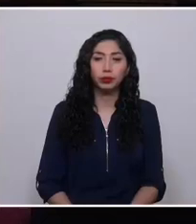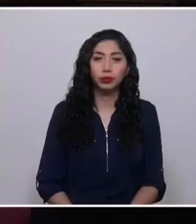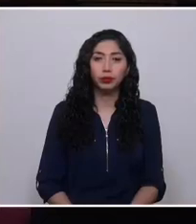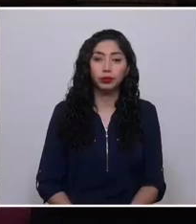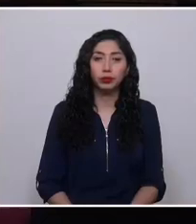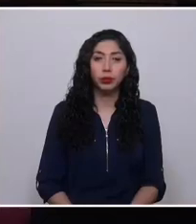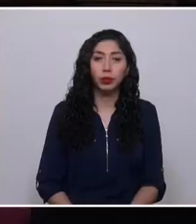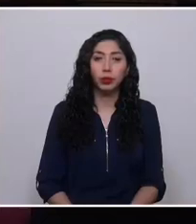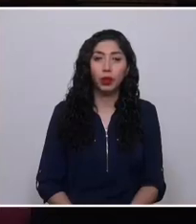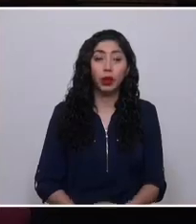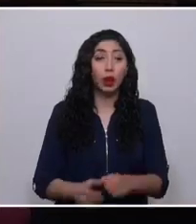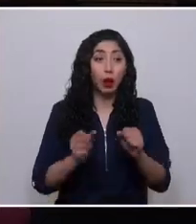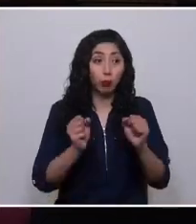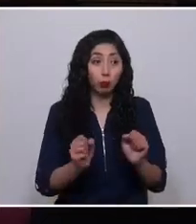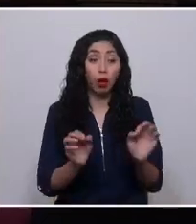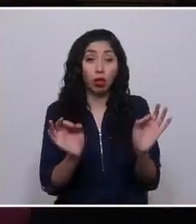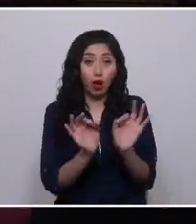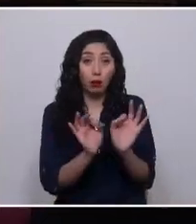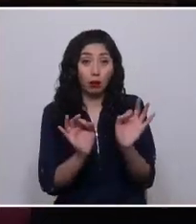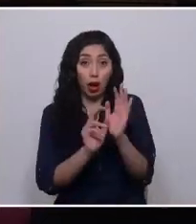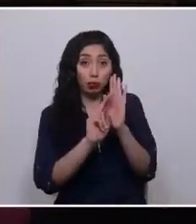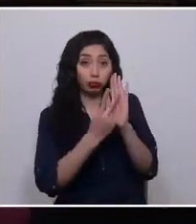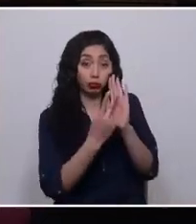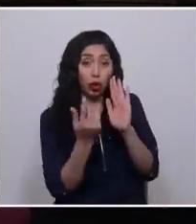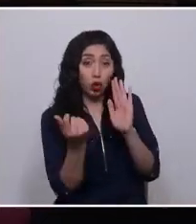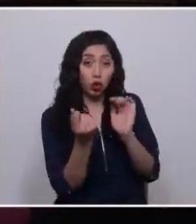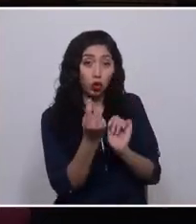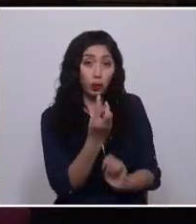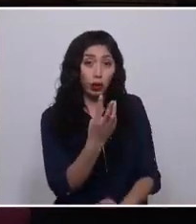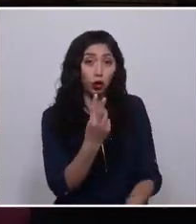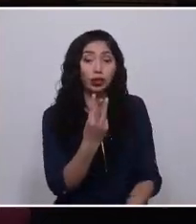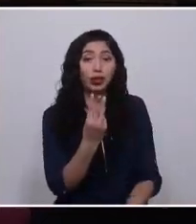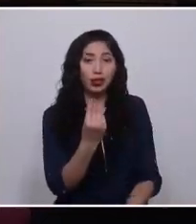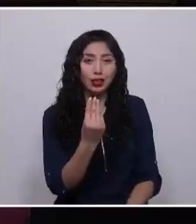Se ofrece la palabra respecto a la indicación número 13.